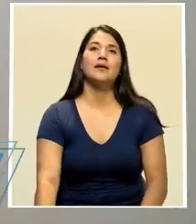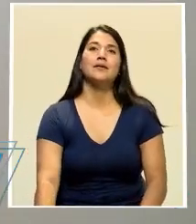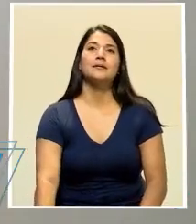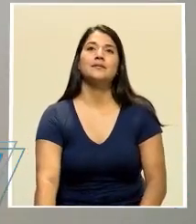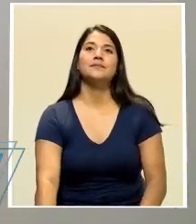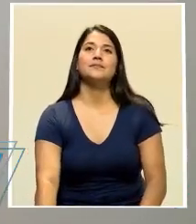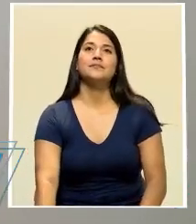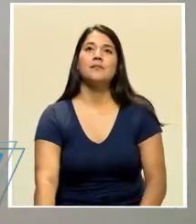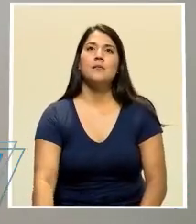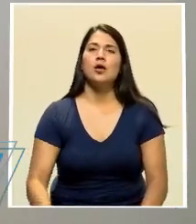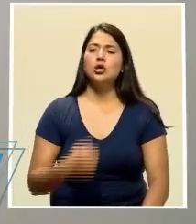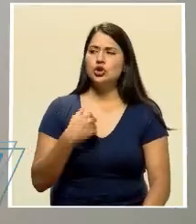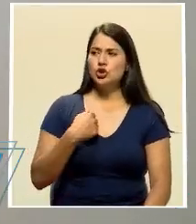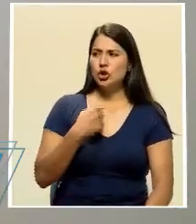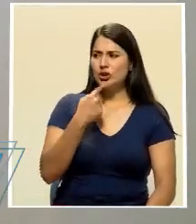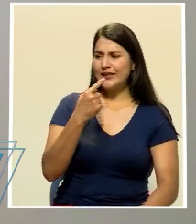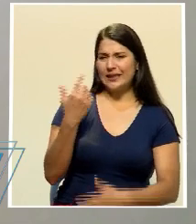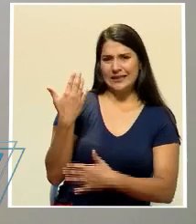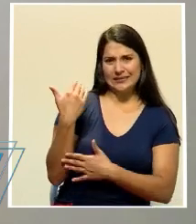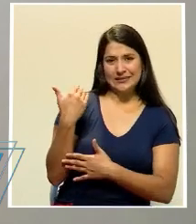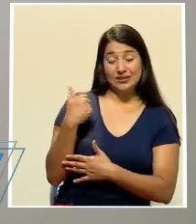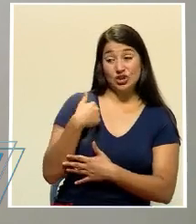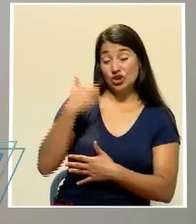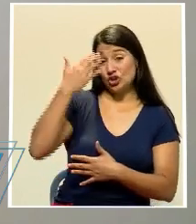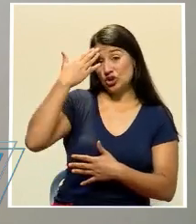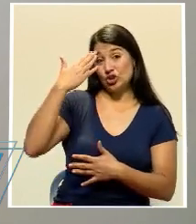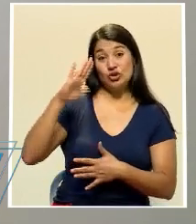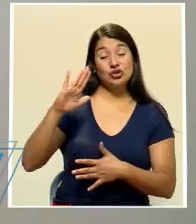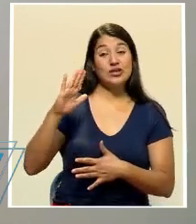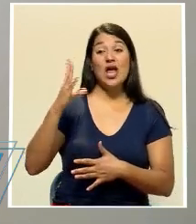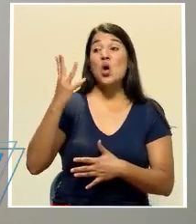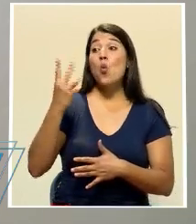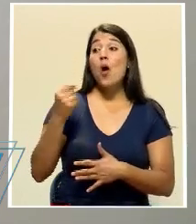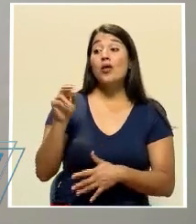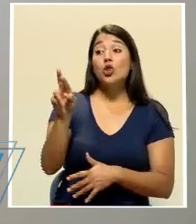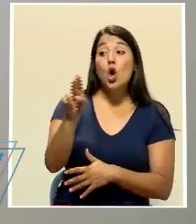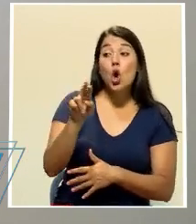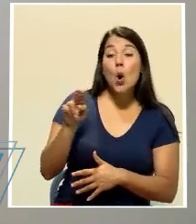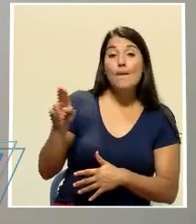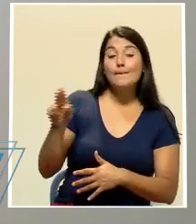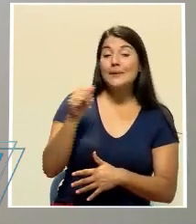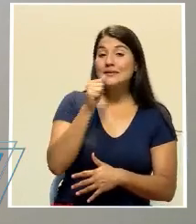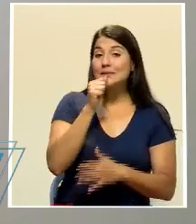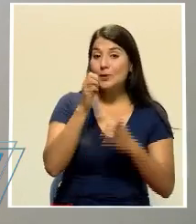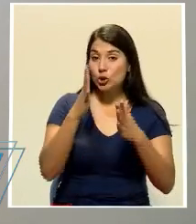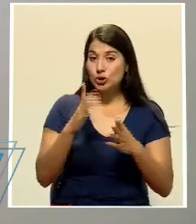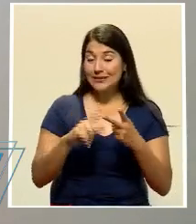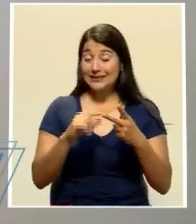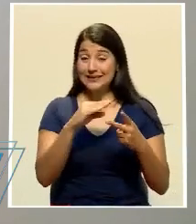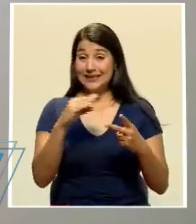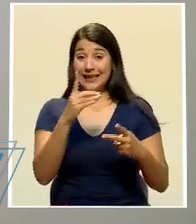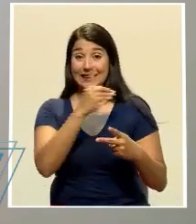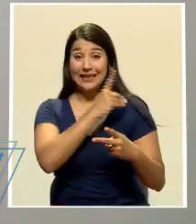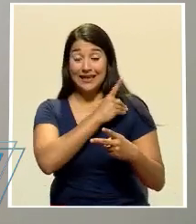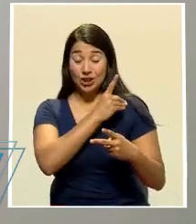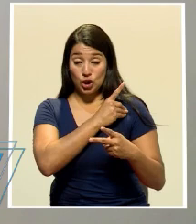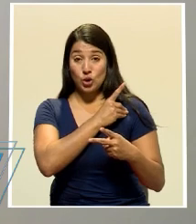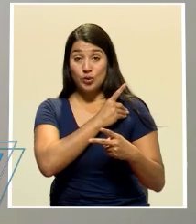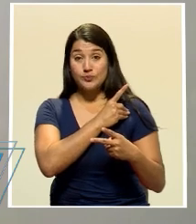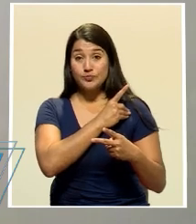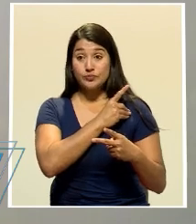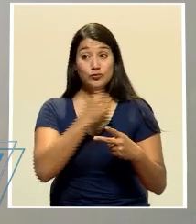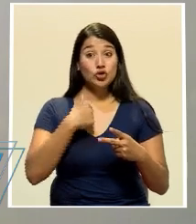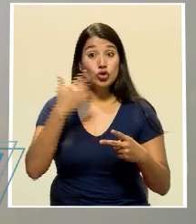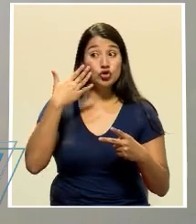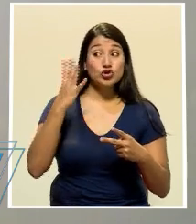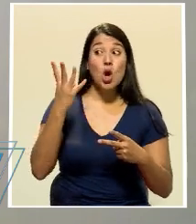Te decía hace un rato que no sé cuántos de los colegas y de los directores de los medios